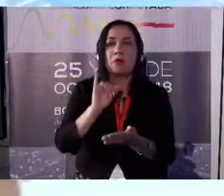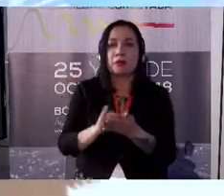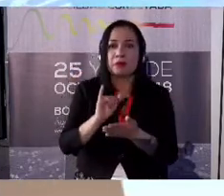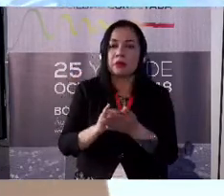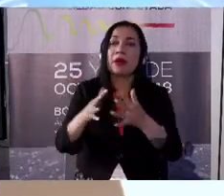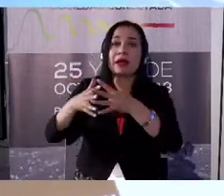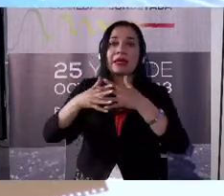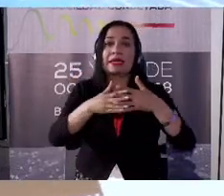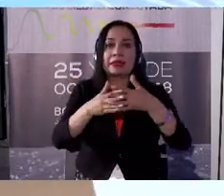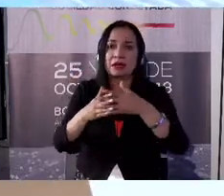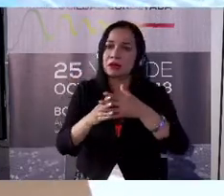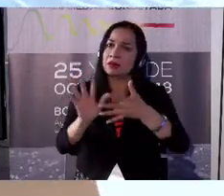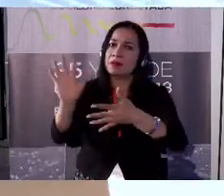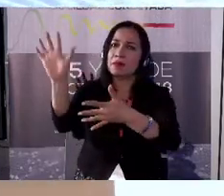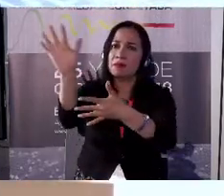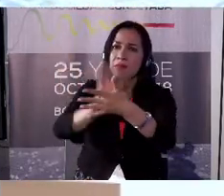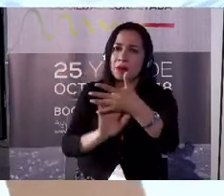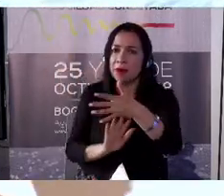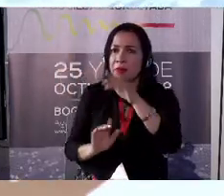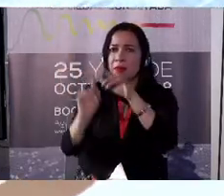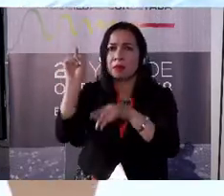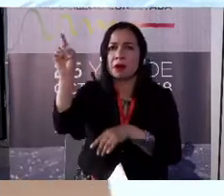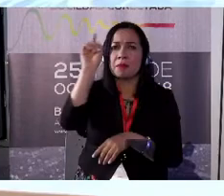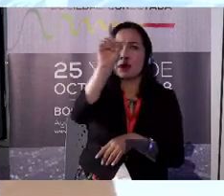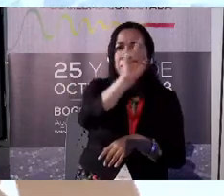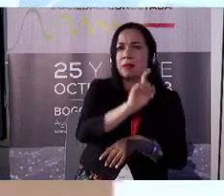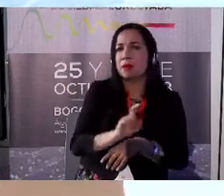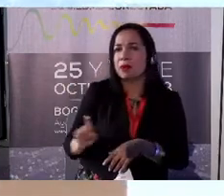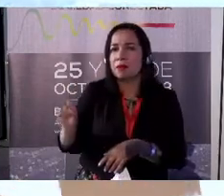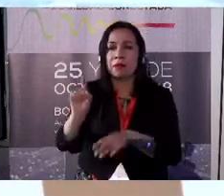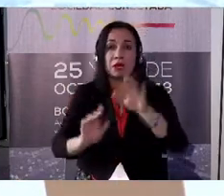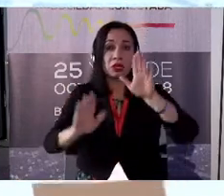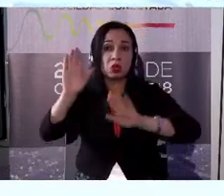Unidos. Fue una subasta grandísima que